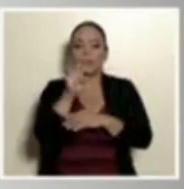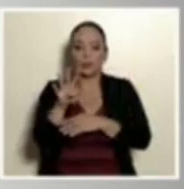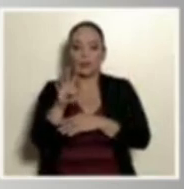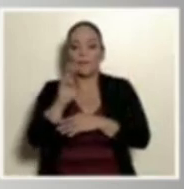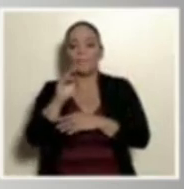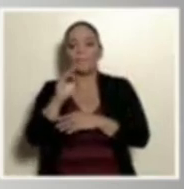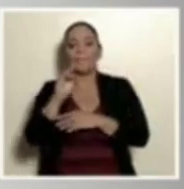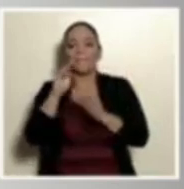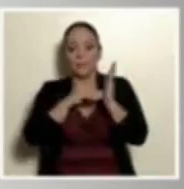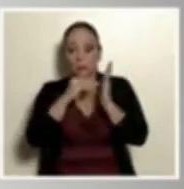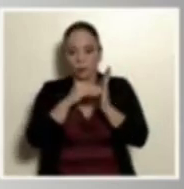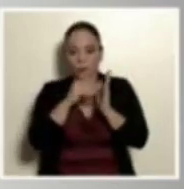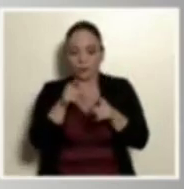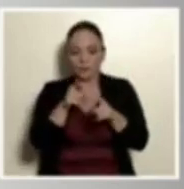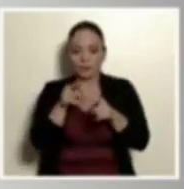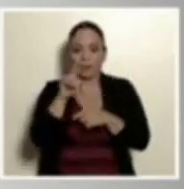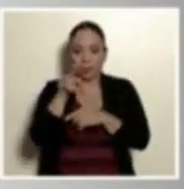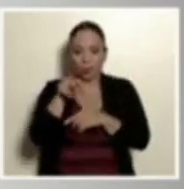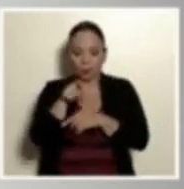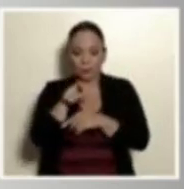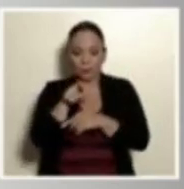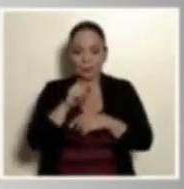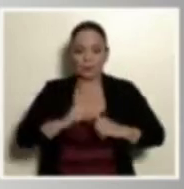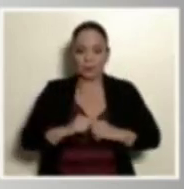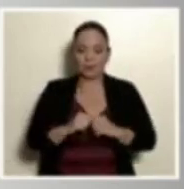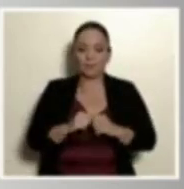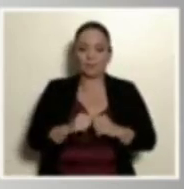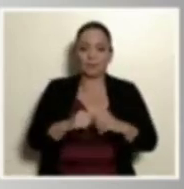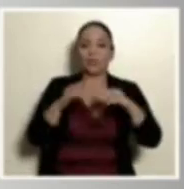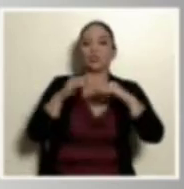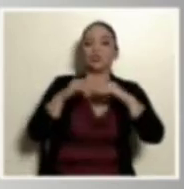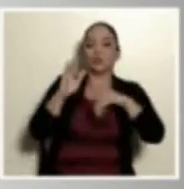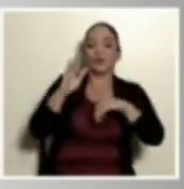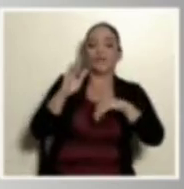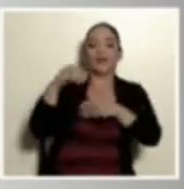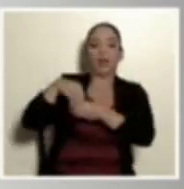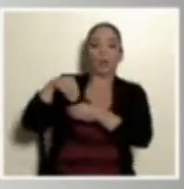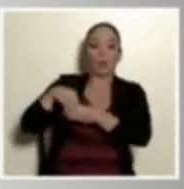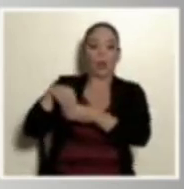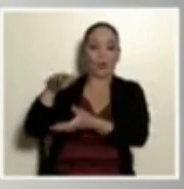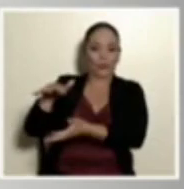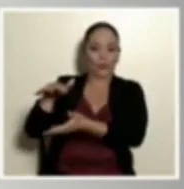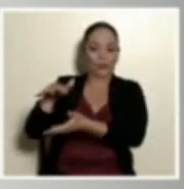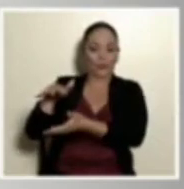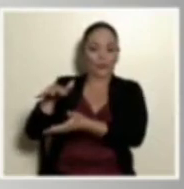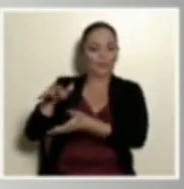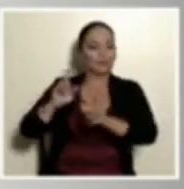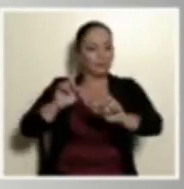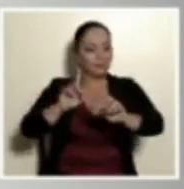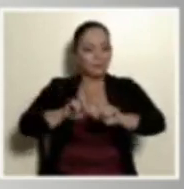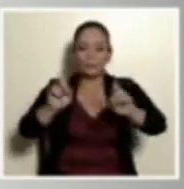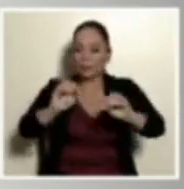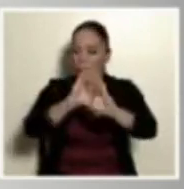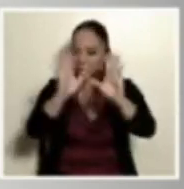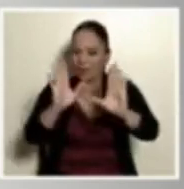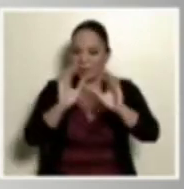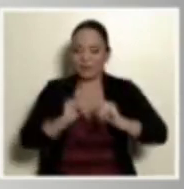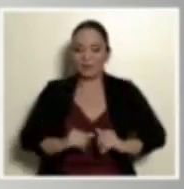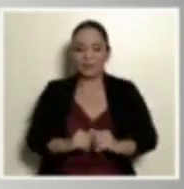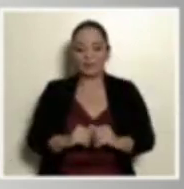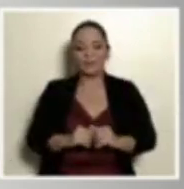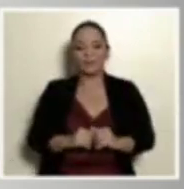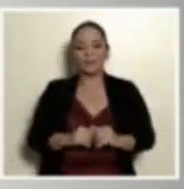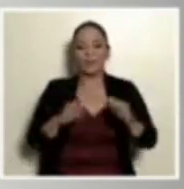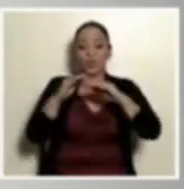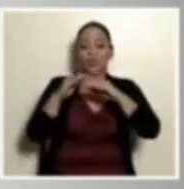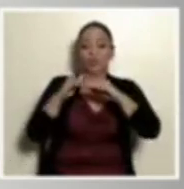1.044 millones de colones como superávit acumulado. Aquí nada más quiero hacerles una aclaración. El